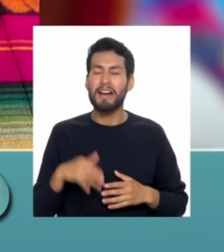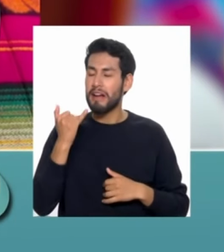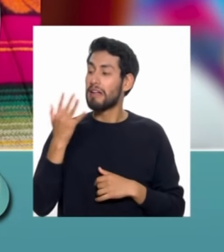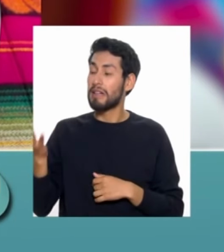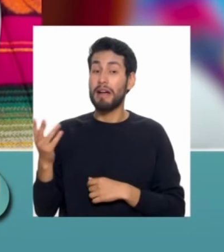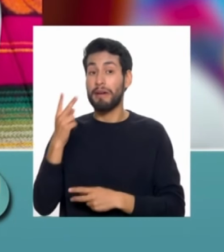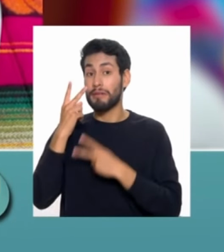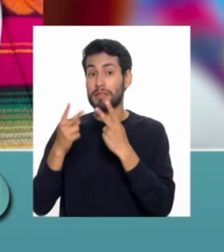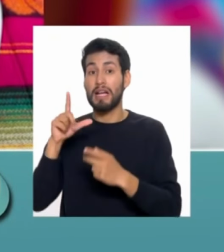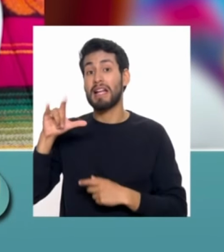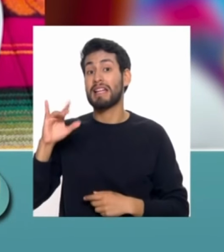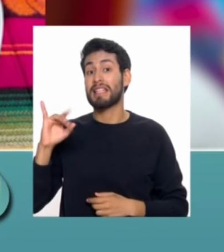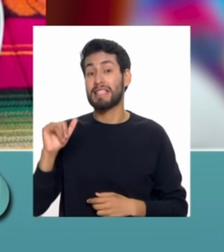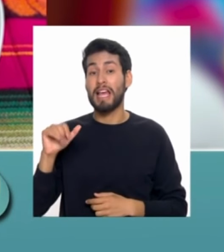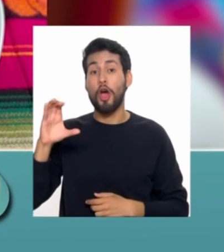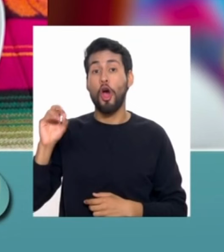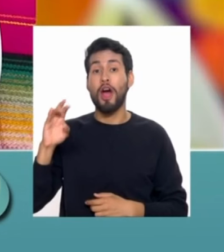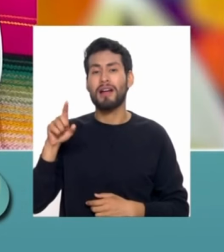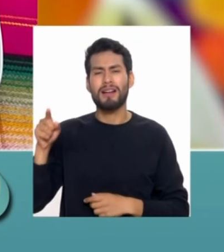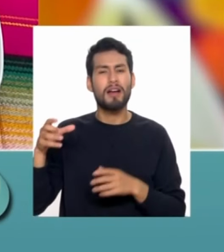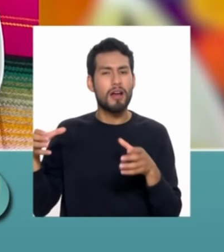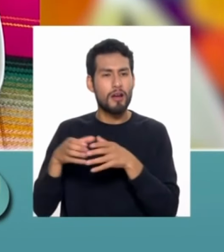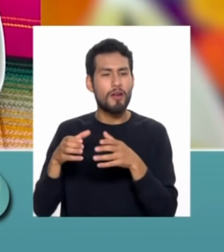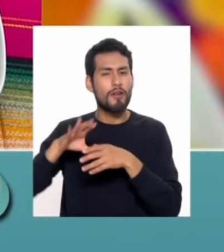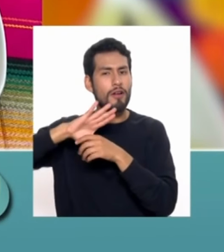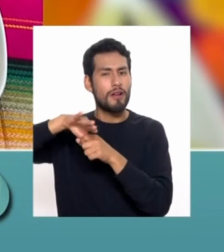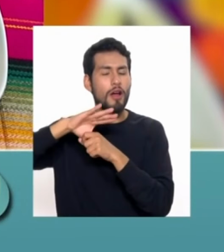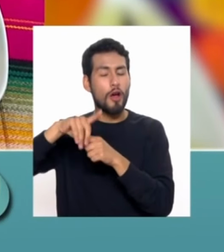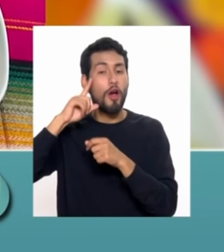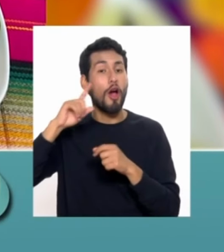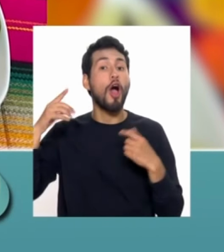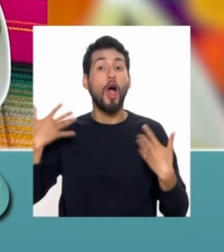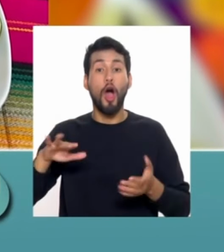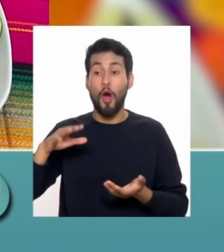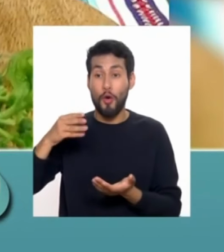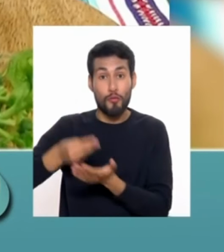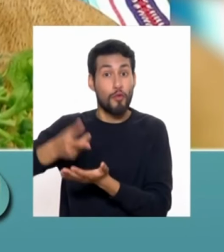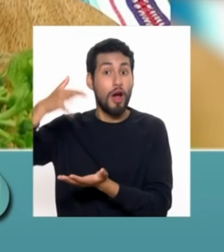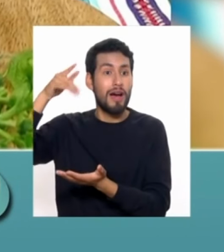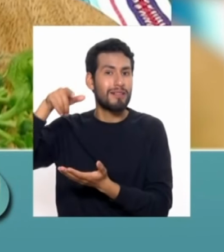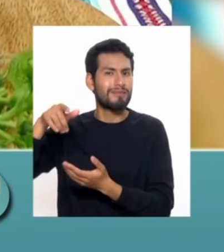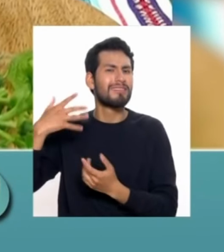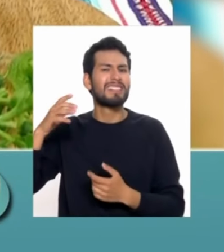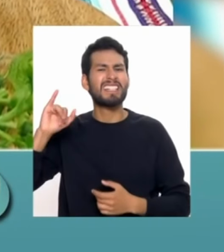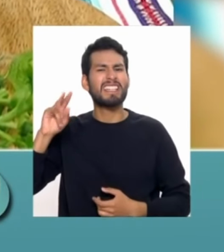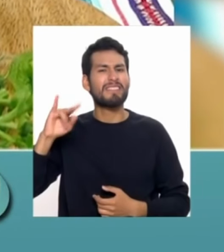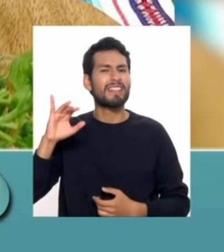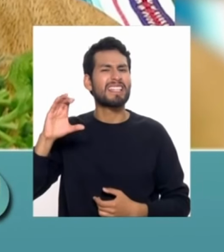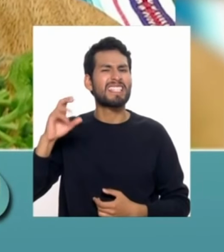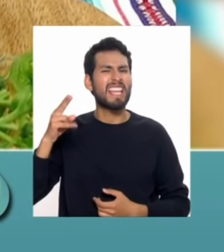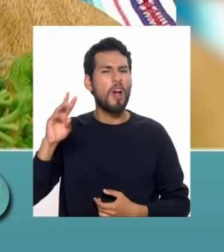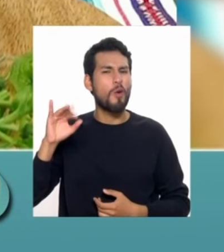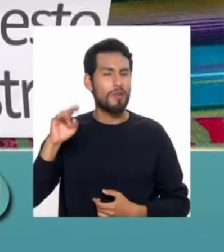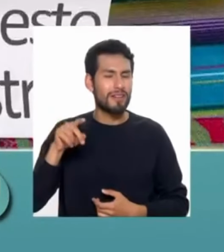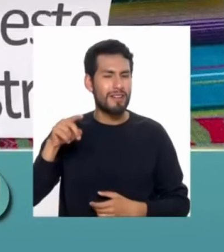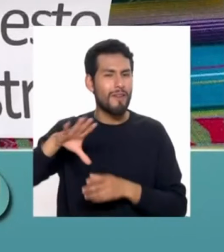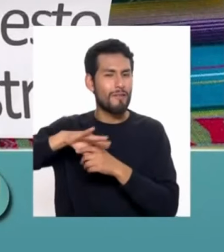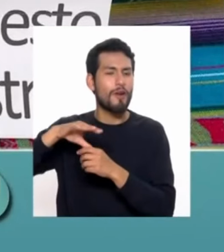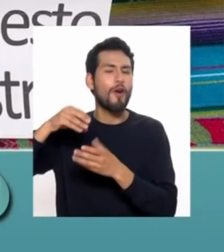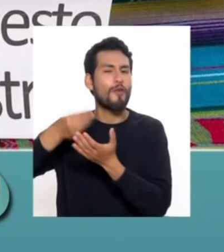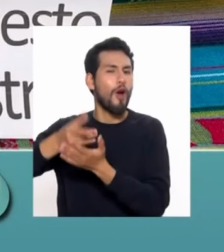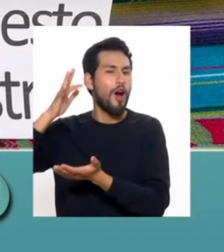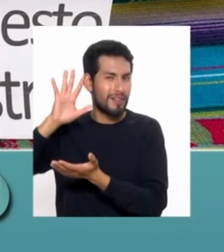visita Lidia Cortés, organizadora de la Feria de la Fortuna, y Billy Achagüí, barman de la Feria de la Fortuna